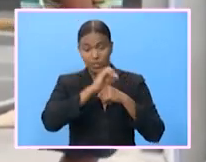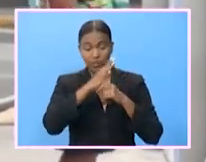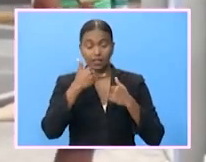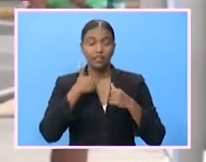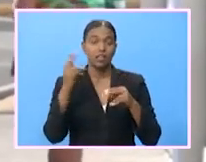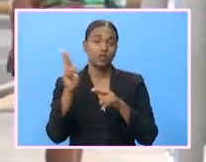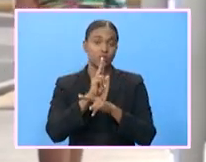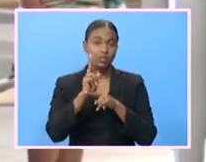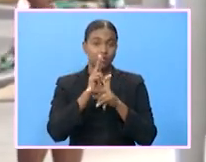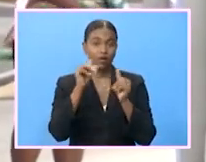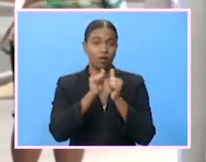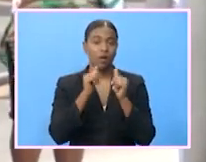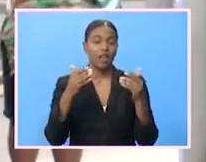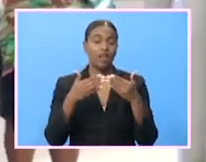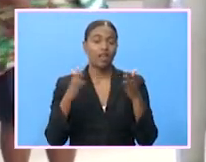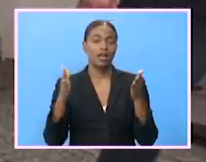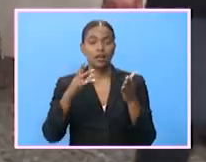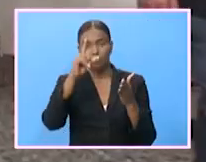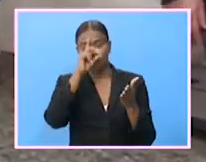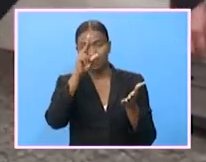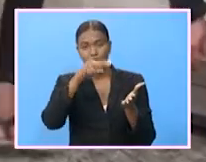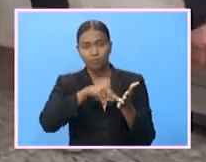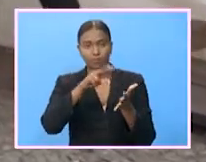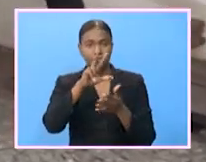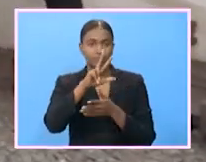ocupadas, con una disponibilidad de